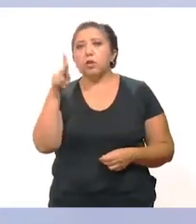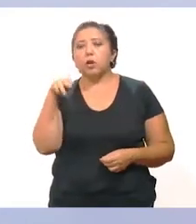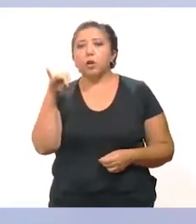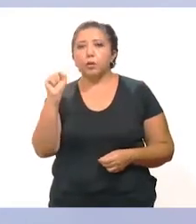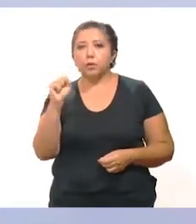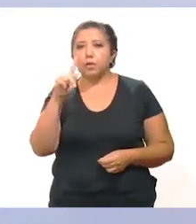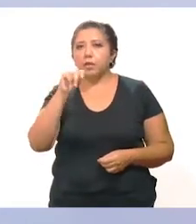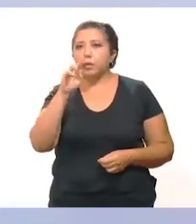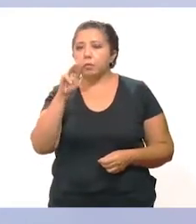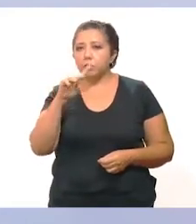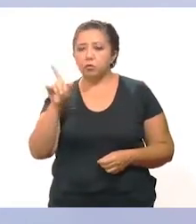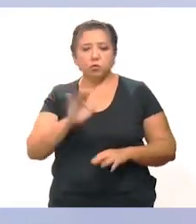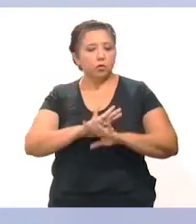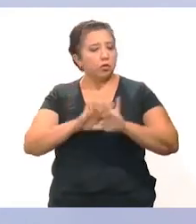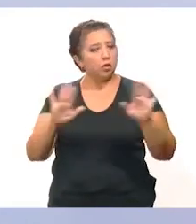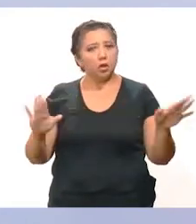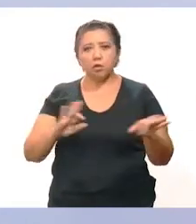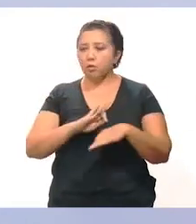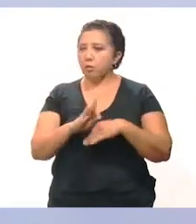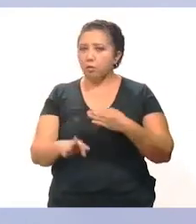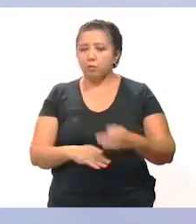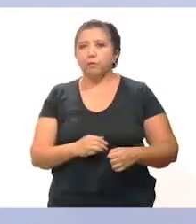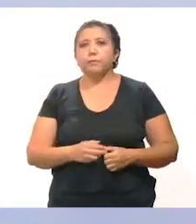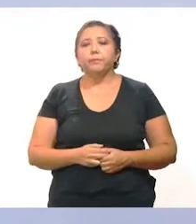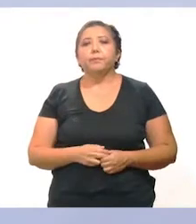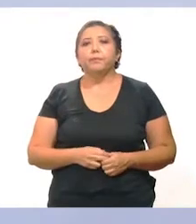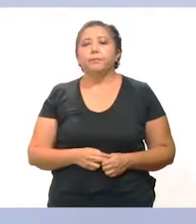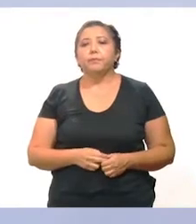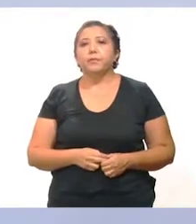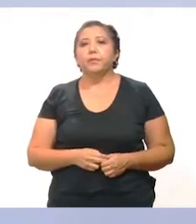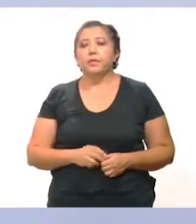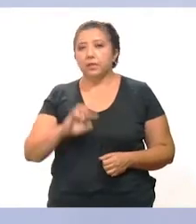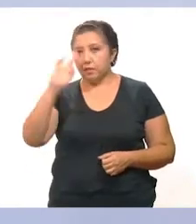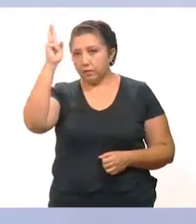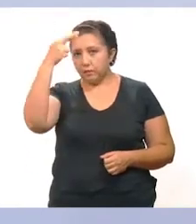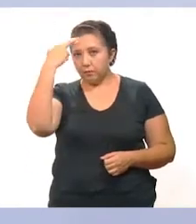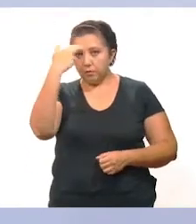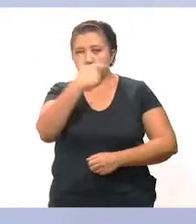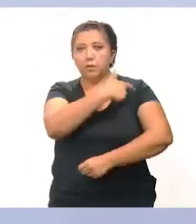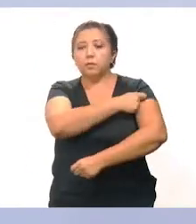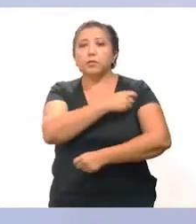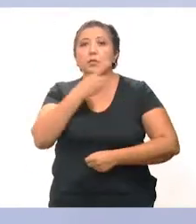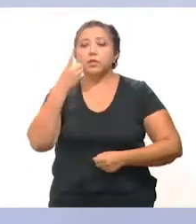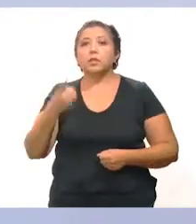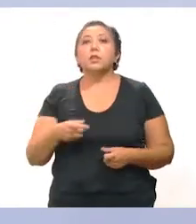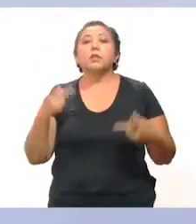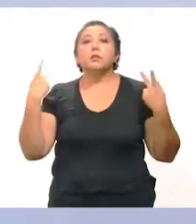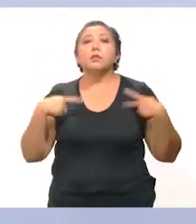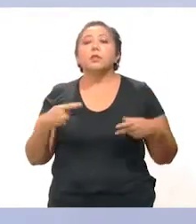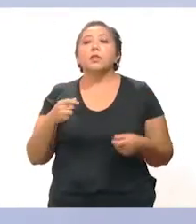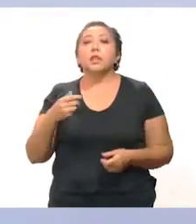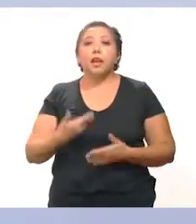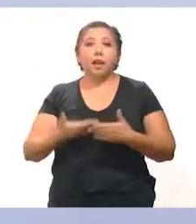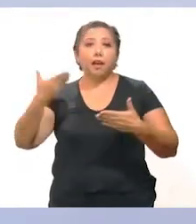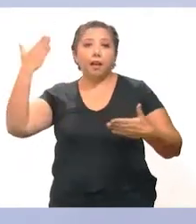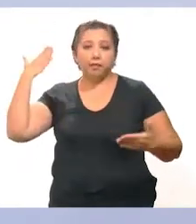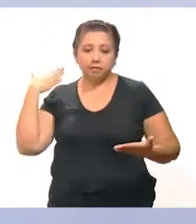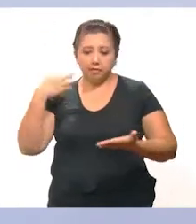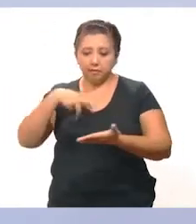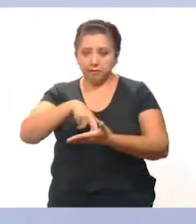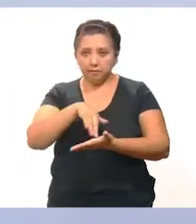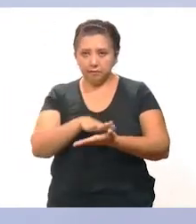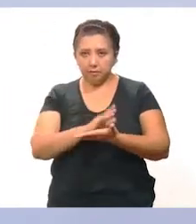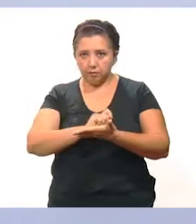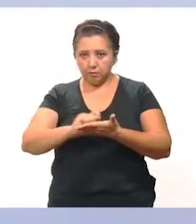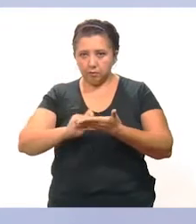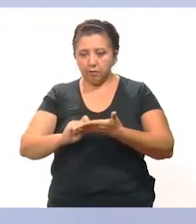Temozón, ya se aplicaron en su totalidad. Se recuerda que las vacunas se aplican a la población que ha sido previamente